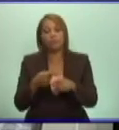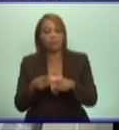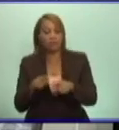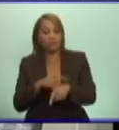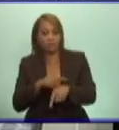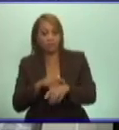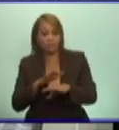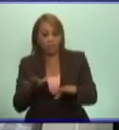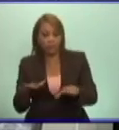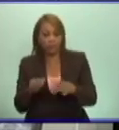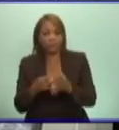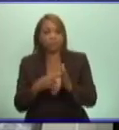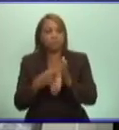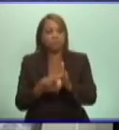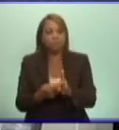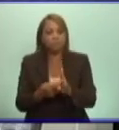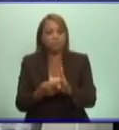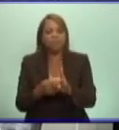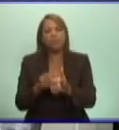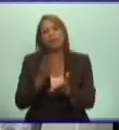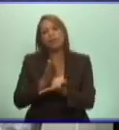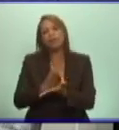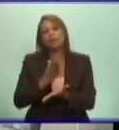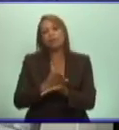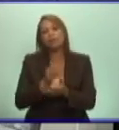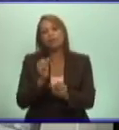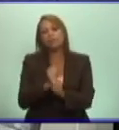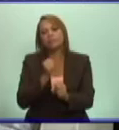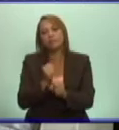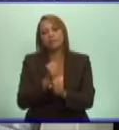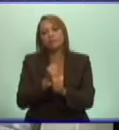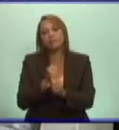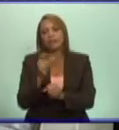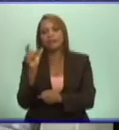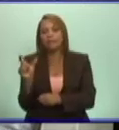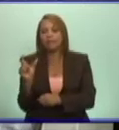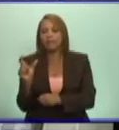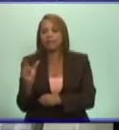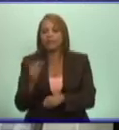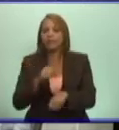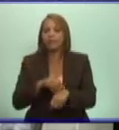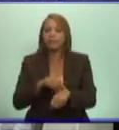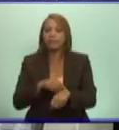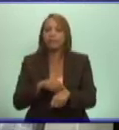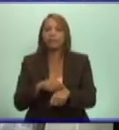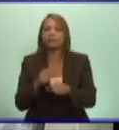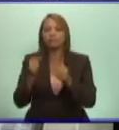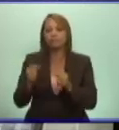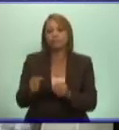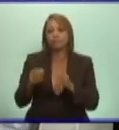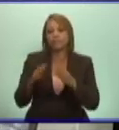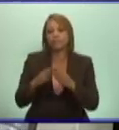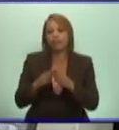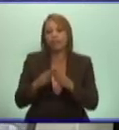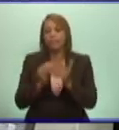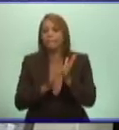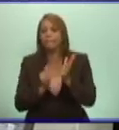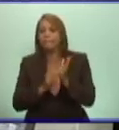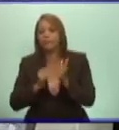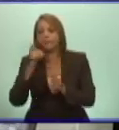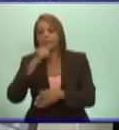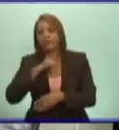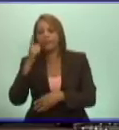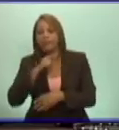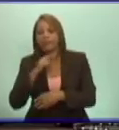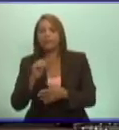que los estudiantes preferentemente trabajaran las efemérides de los tiempos que han estado en su casa, los meses de abril, el mes de mayo y de